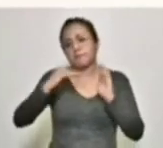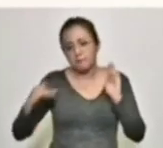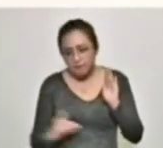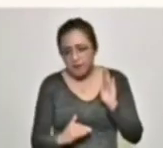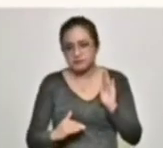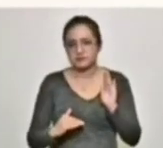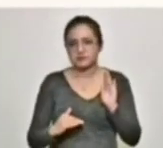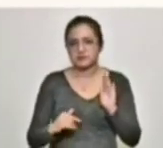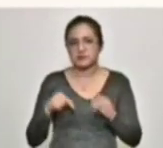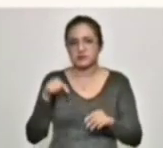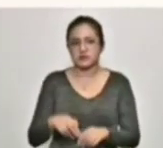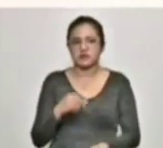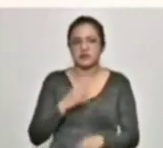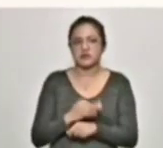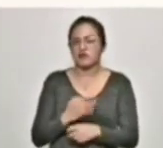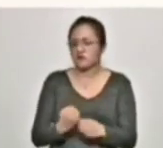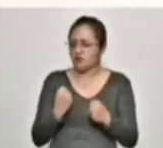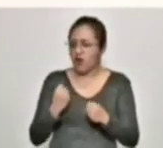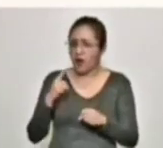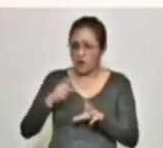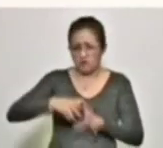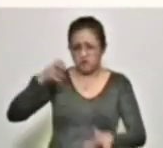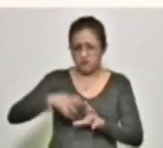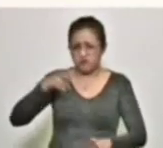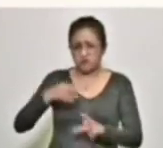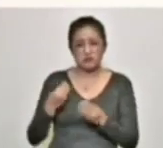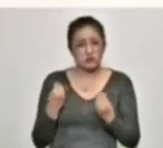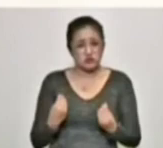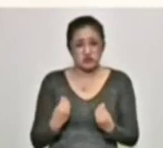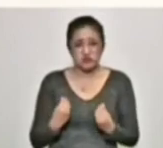de una extracción intensiva.